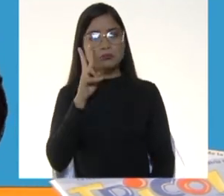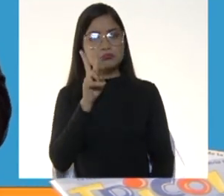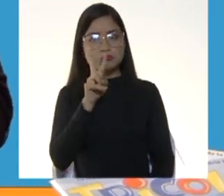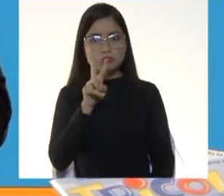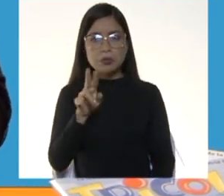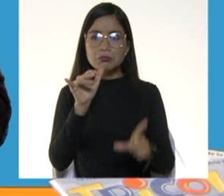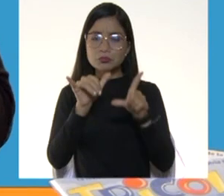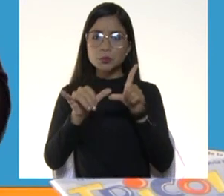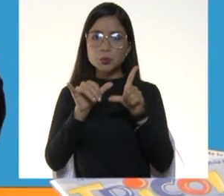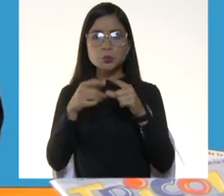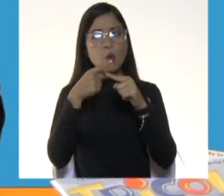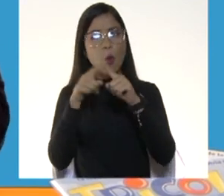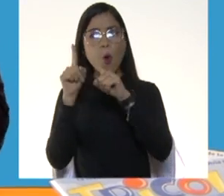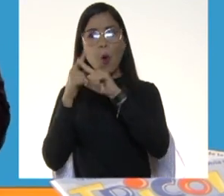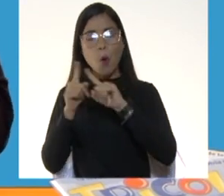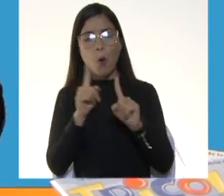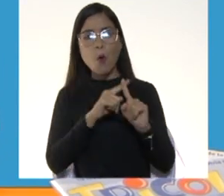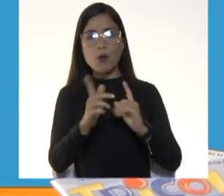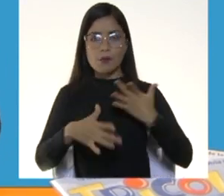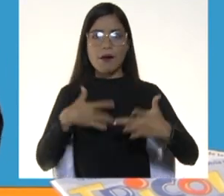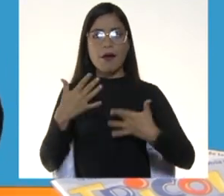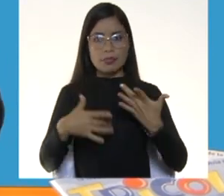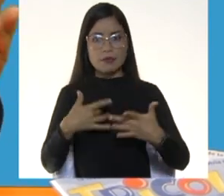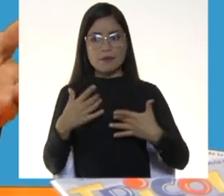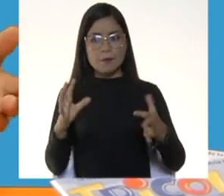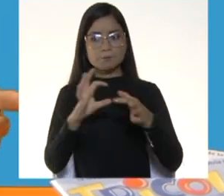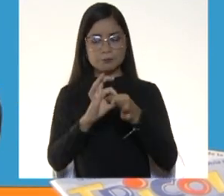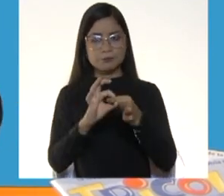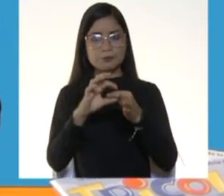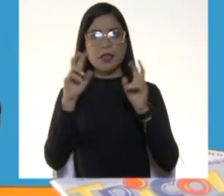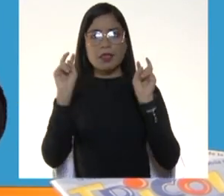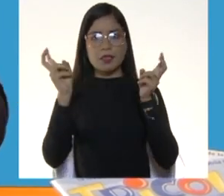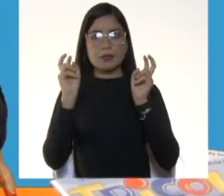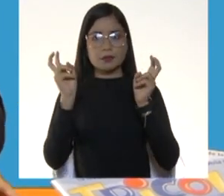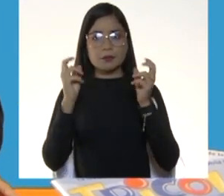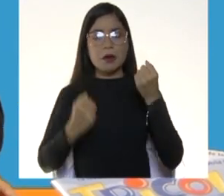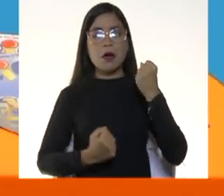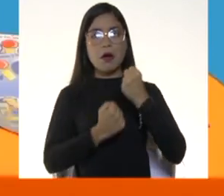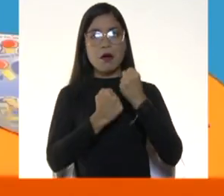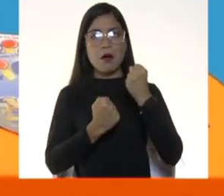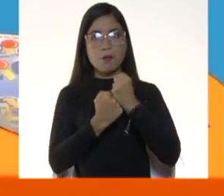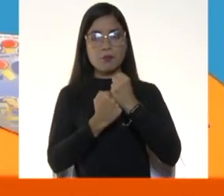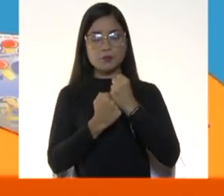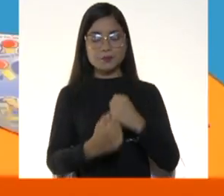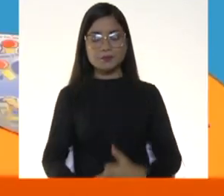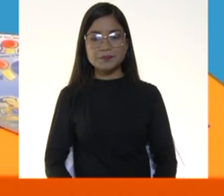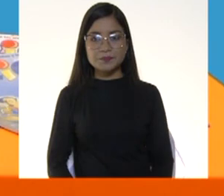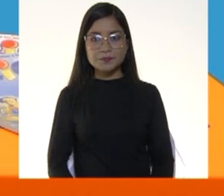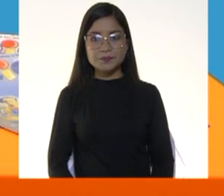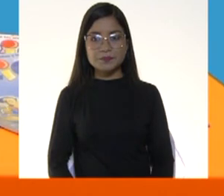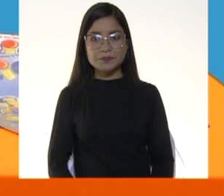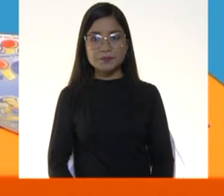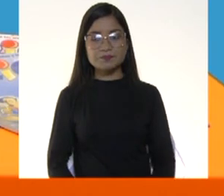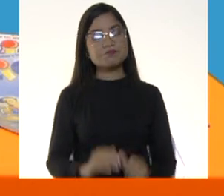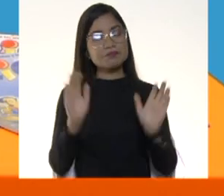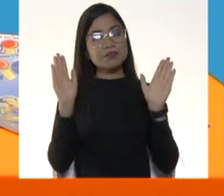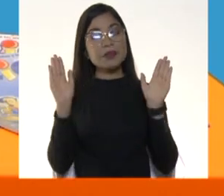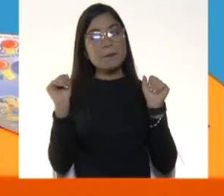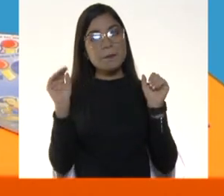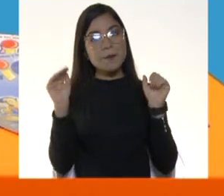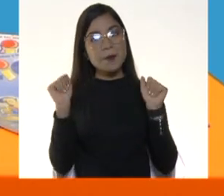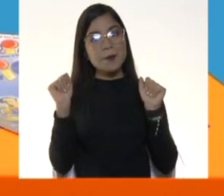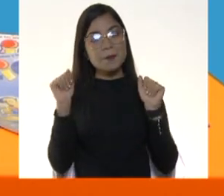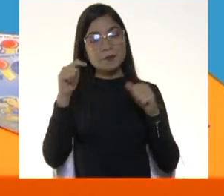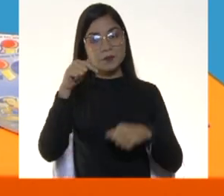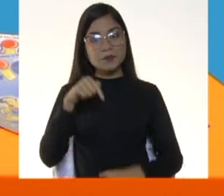actividades relacionadas a este tema que te ayudarán a apoyar esta vinculación. Ha llegado el momento de despedirnos por el día de